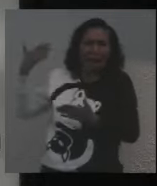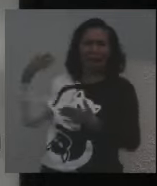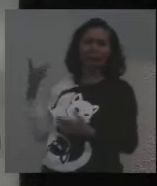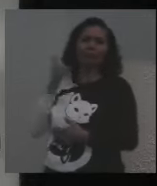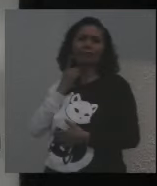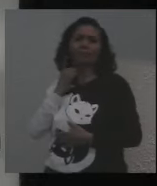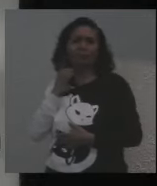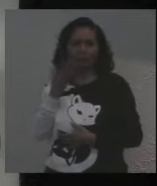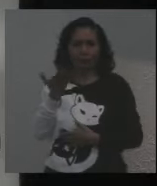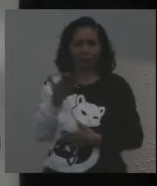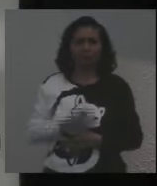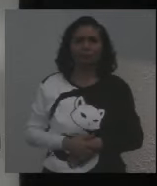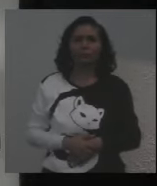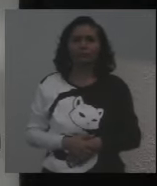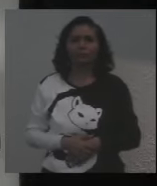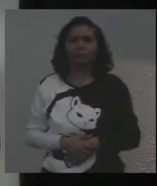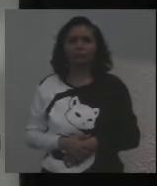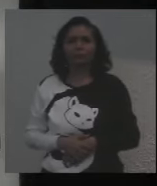gracias